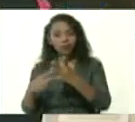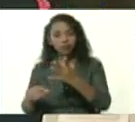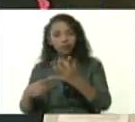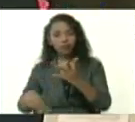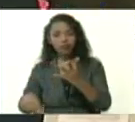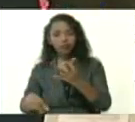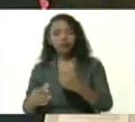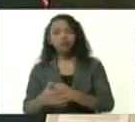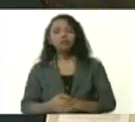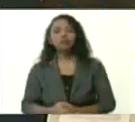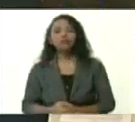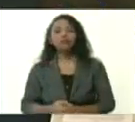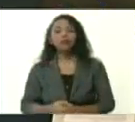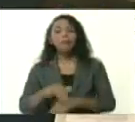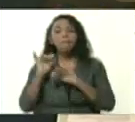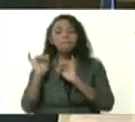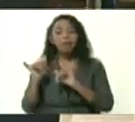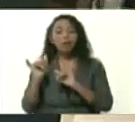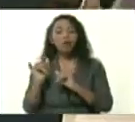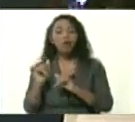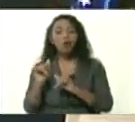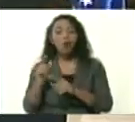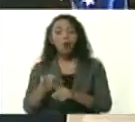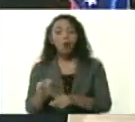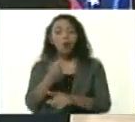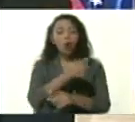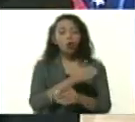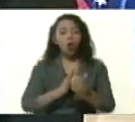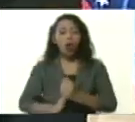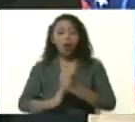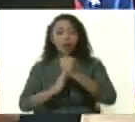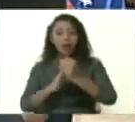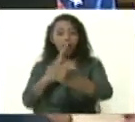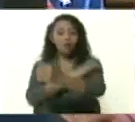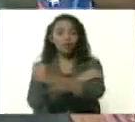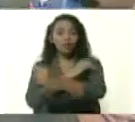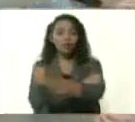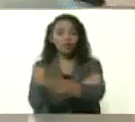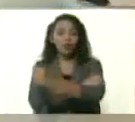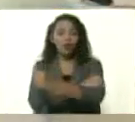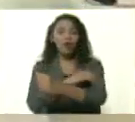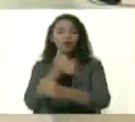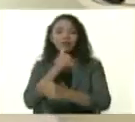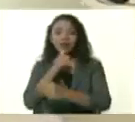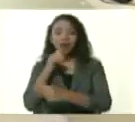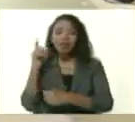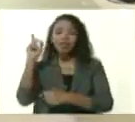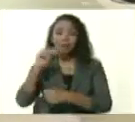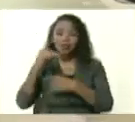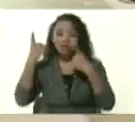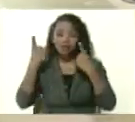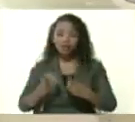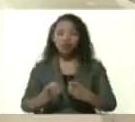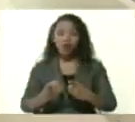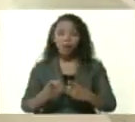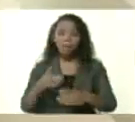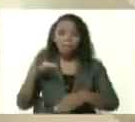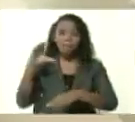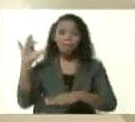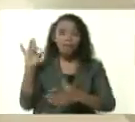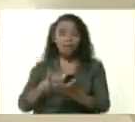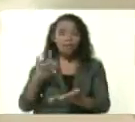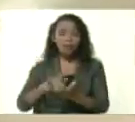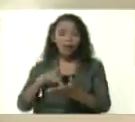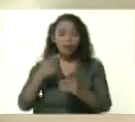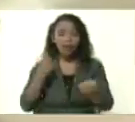Javier Bertucci, asimismo otros líderes de la oposición venezolana, quienes han decidido participar en estas